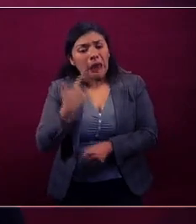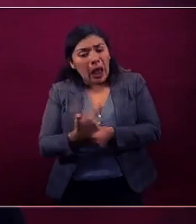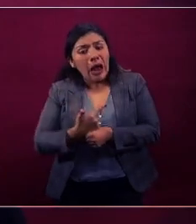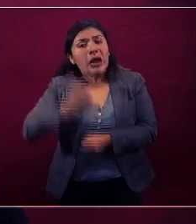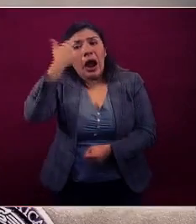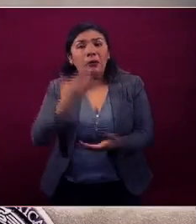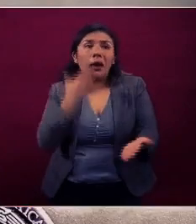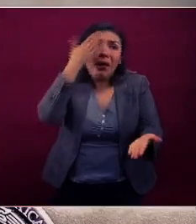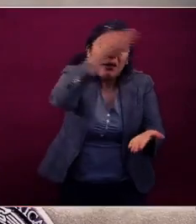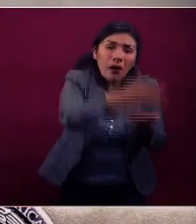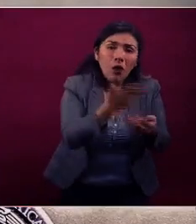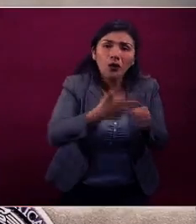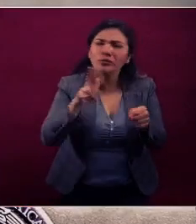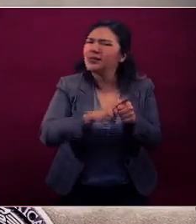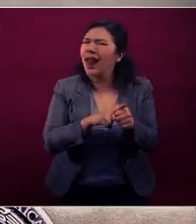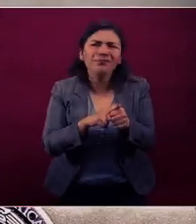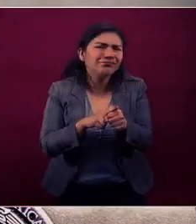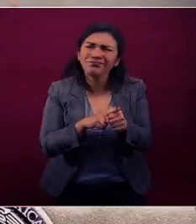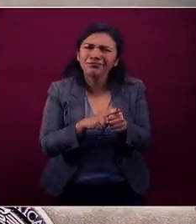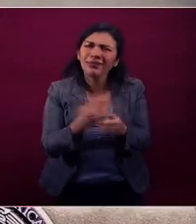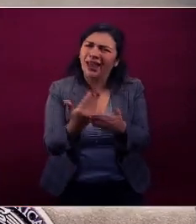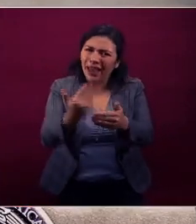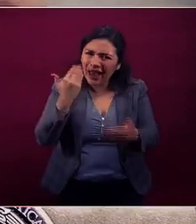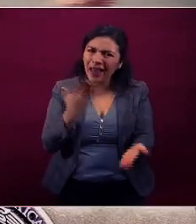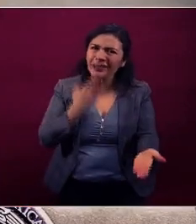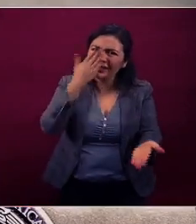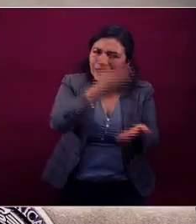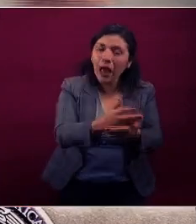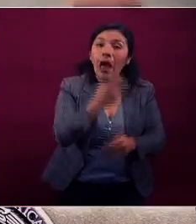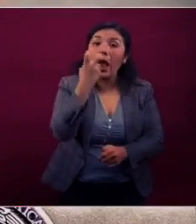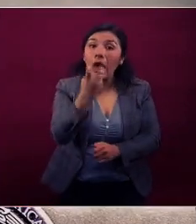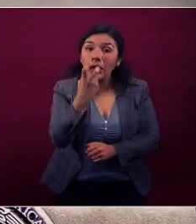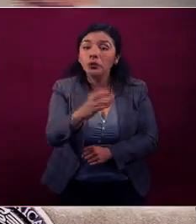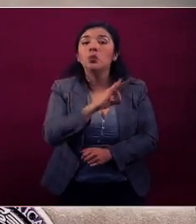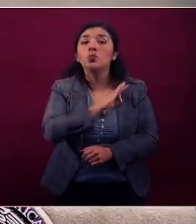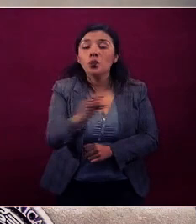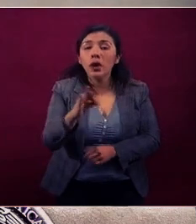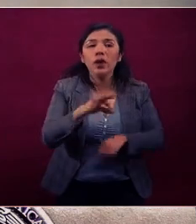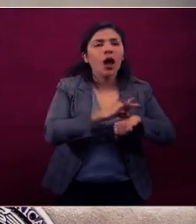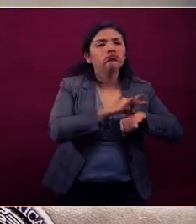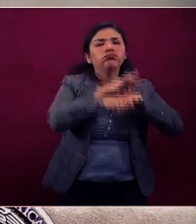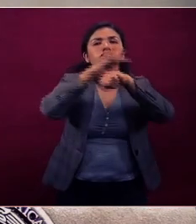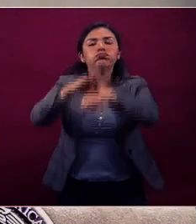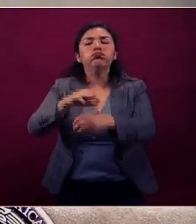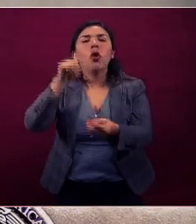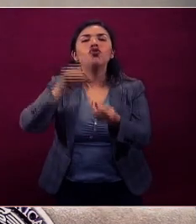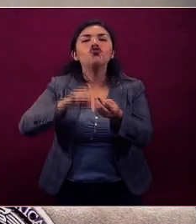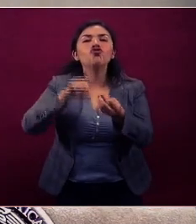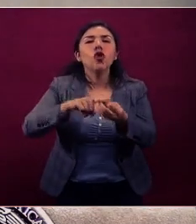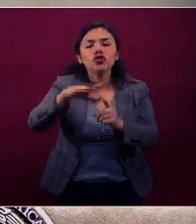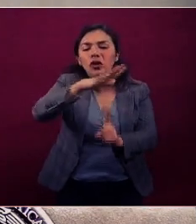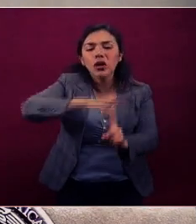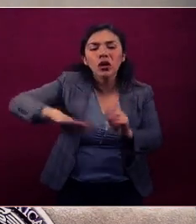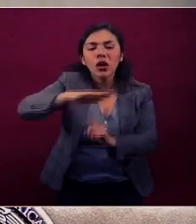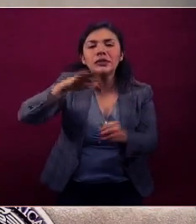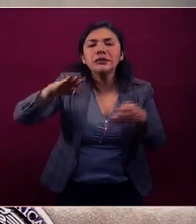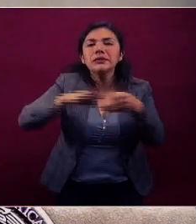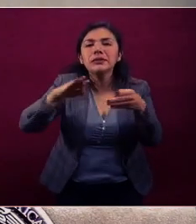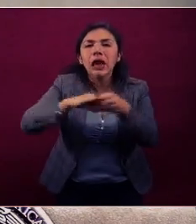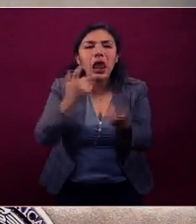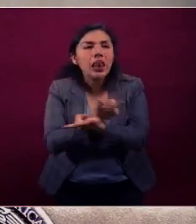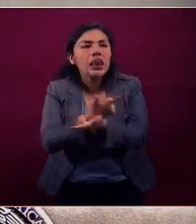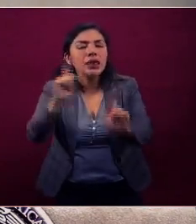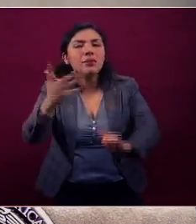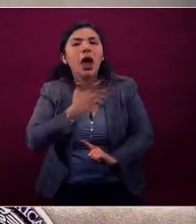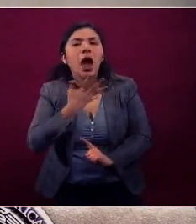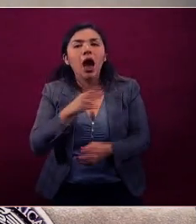o enfermos. Entonces, permite que se haga la canalización al servicio que esté más